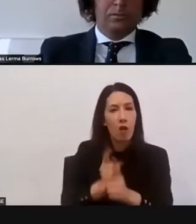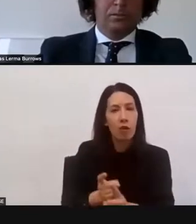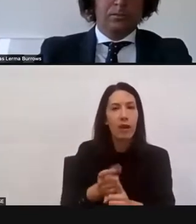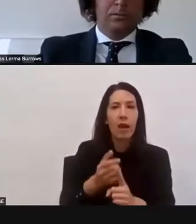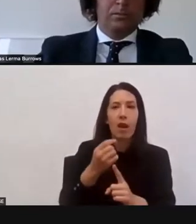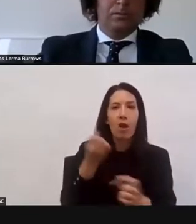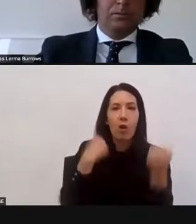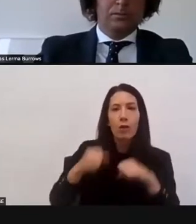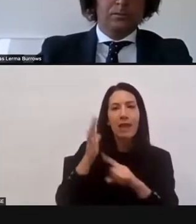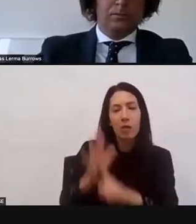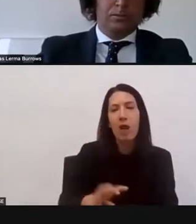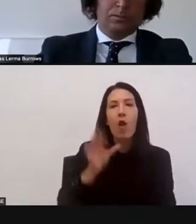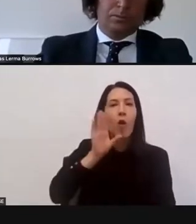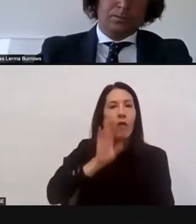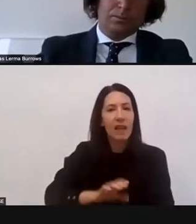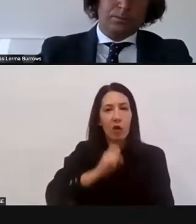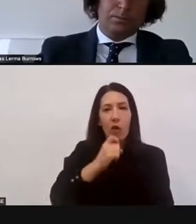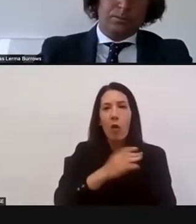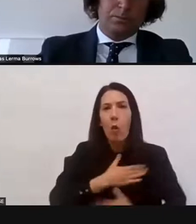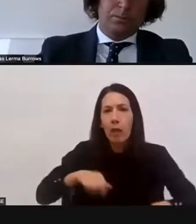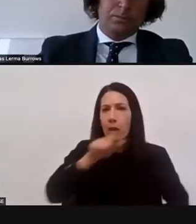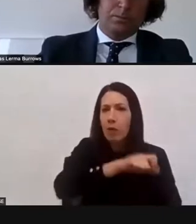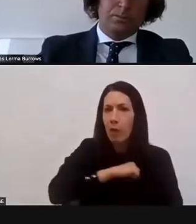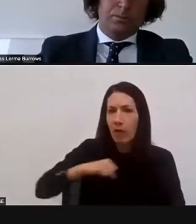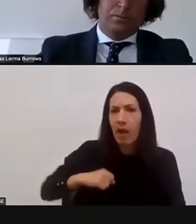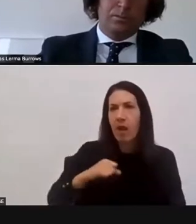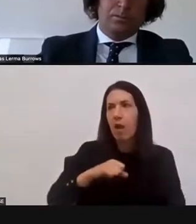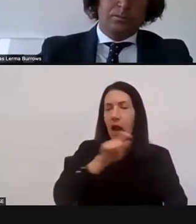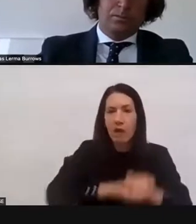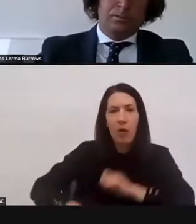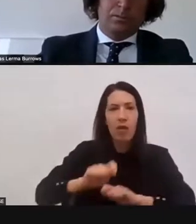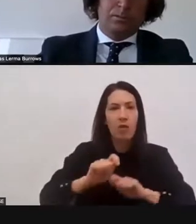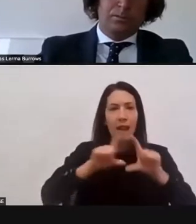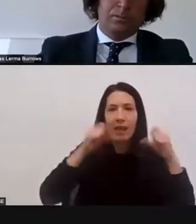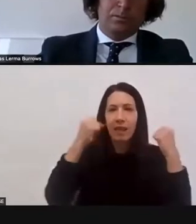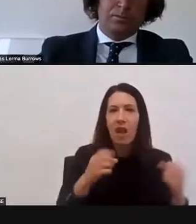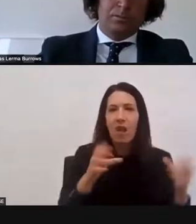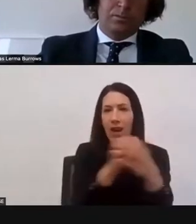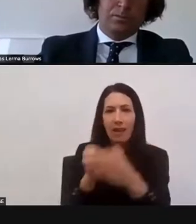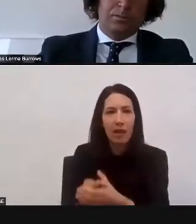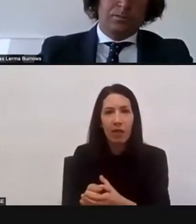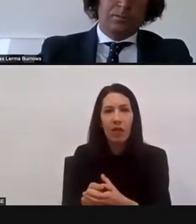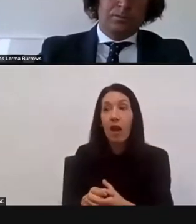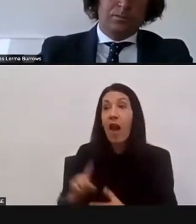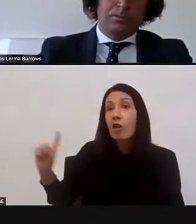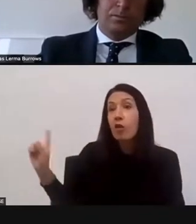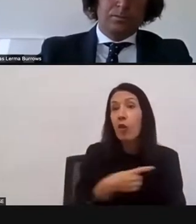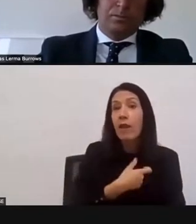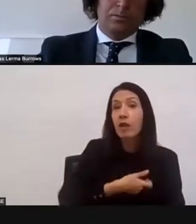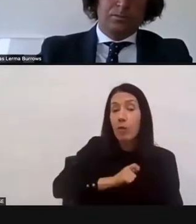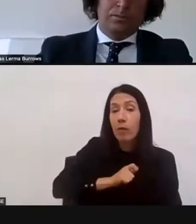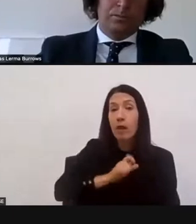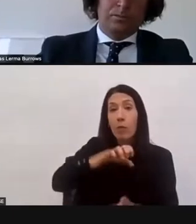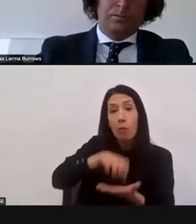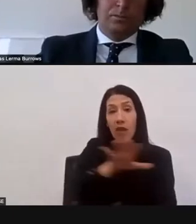discriminatorias. Cualquier persona, asociación, entidad, colectivo, dispone en todas las comisarías de Policía Nacional de un delegado